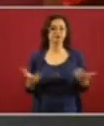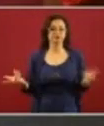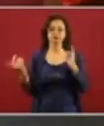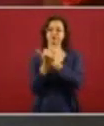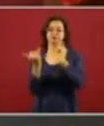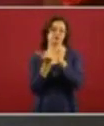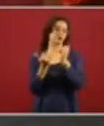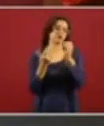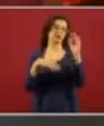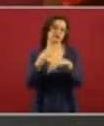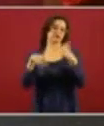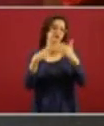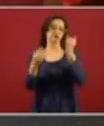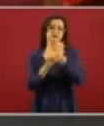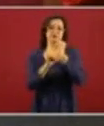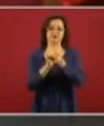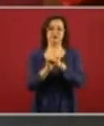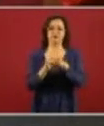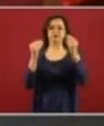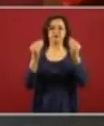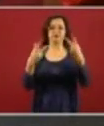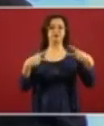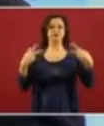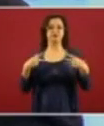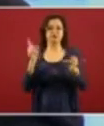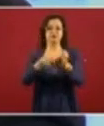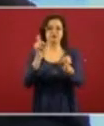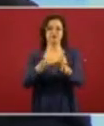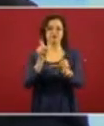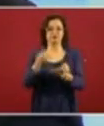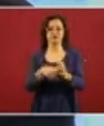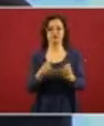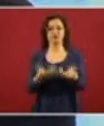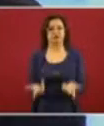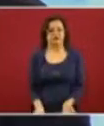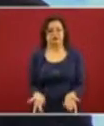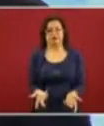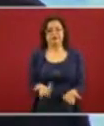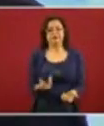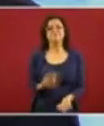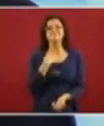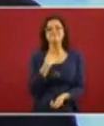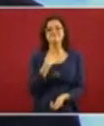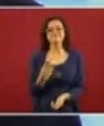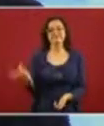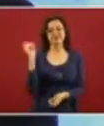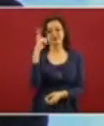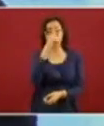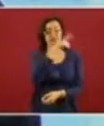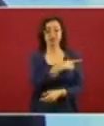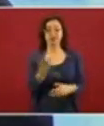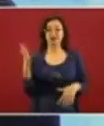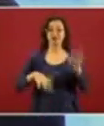cualquier sistema. Muchos quieren transitar a los mismos horarios y normalmente no son horarios en los que